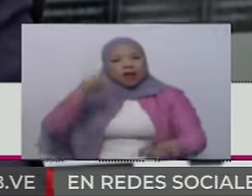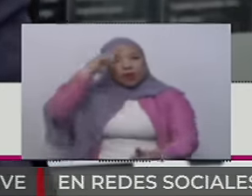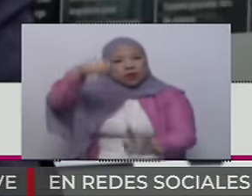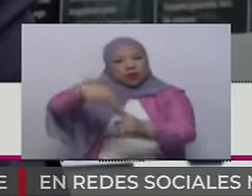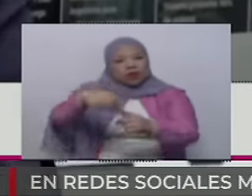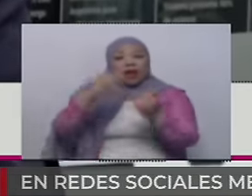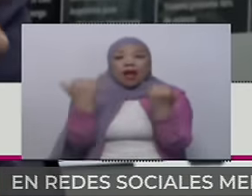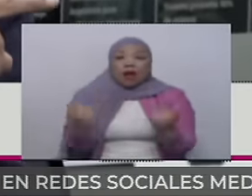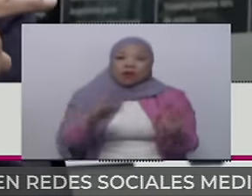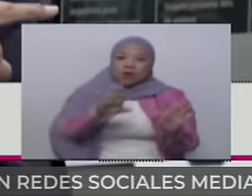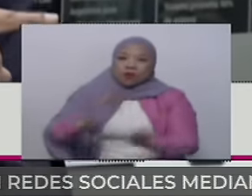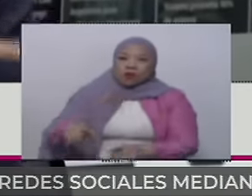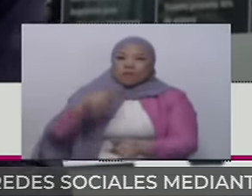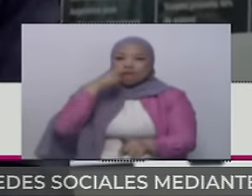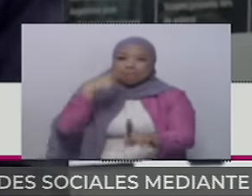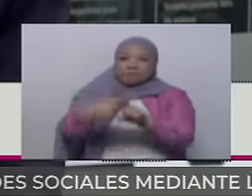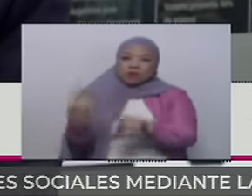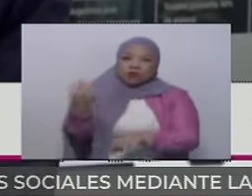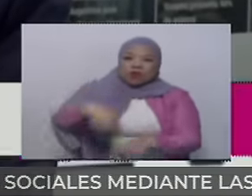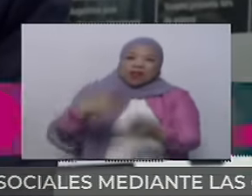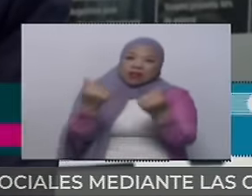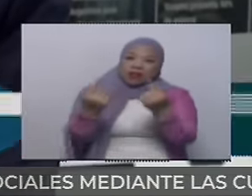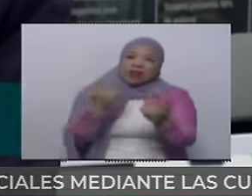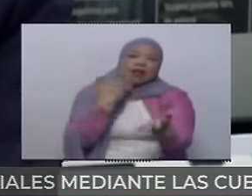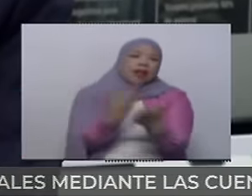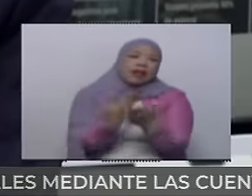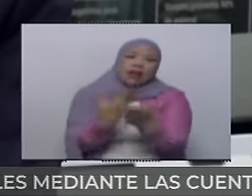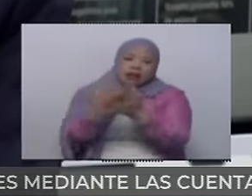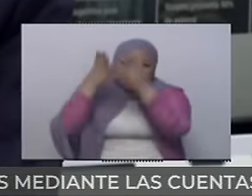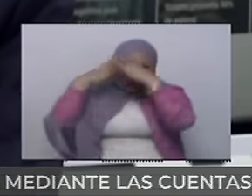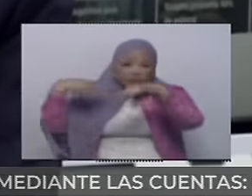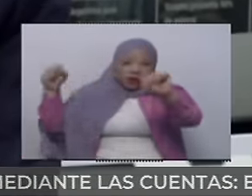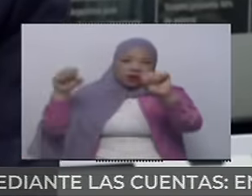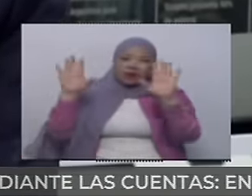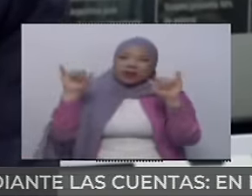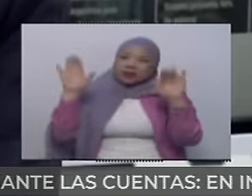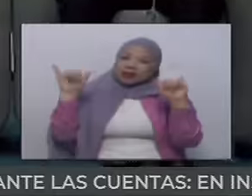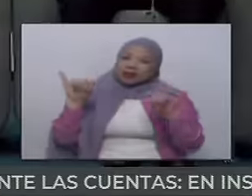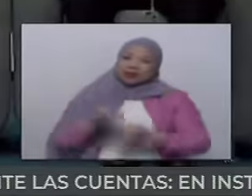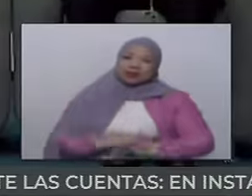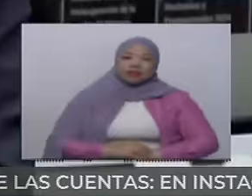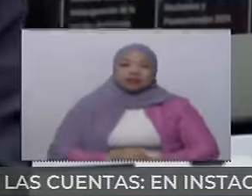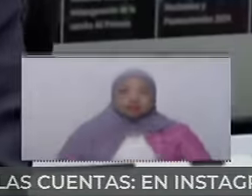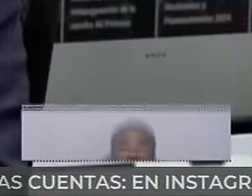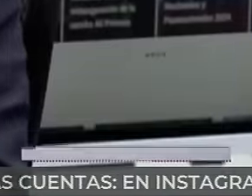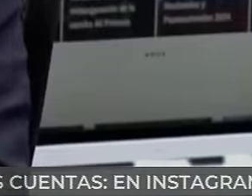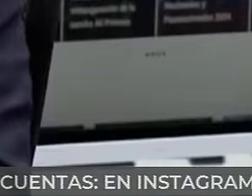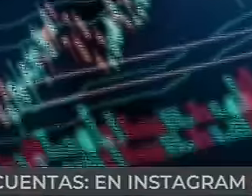para el segmento con Maduro, más economía. Gracias, embajadores. Nos vemos pronto.